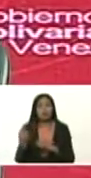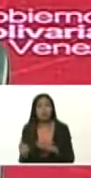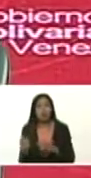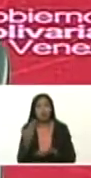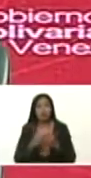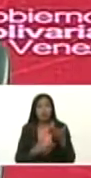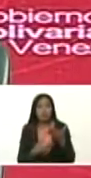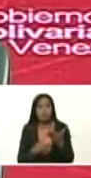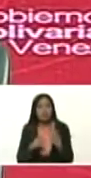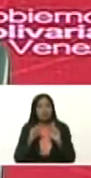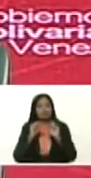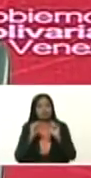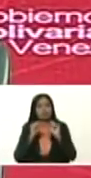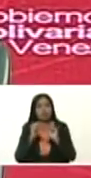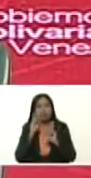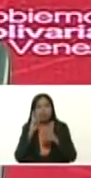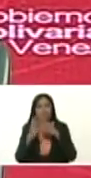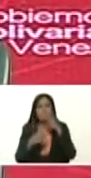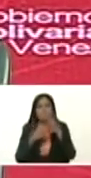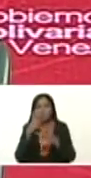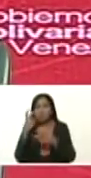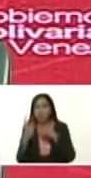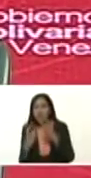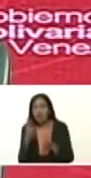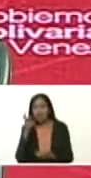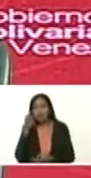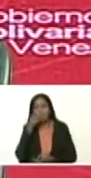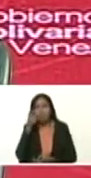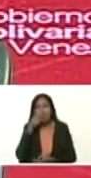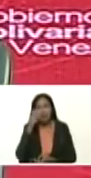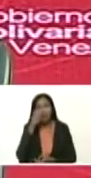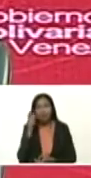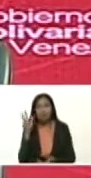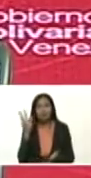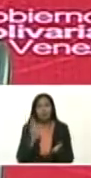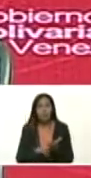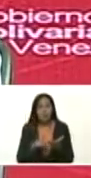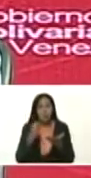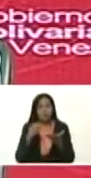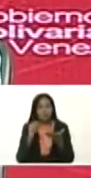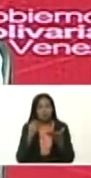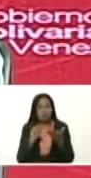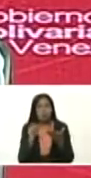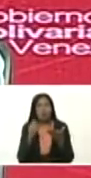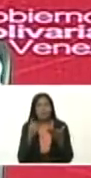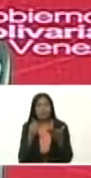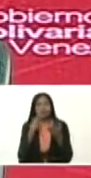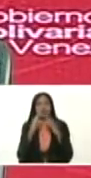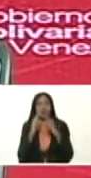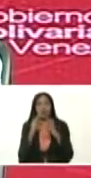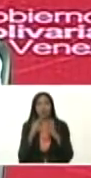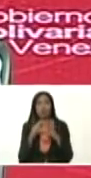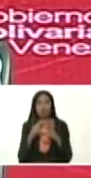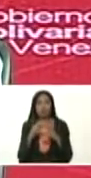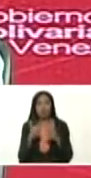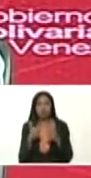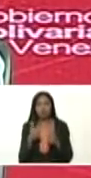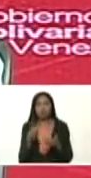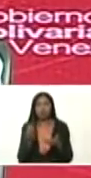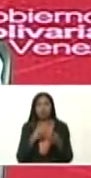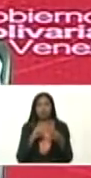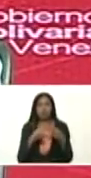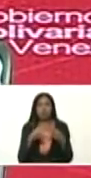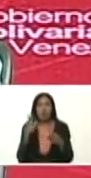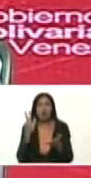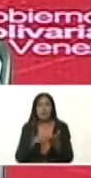hacer seguimiento, conclusión una. Está bien, se aprobó, se aplicó, dio resultado. Conclusión 2,